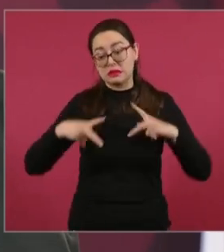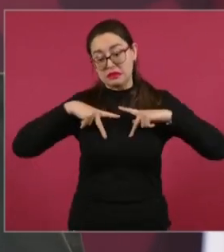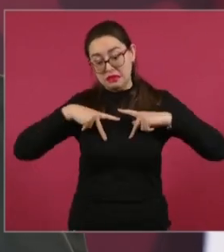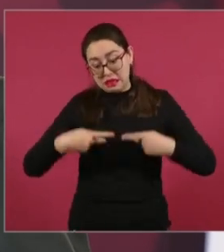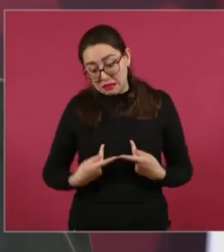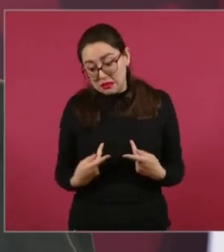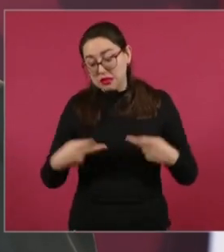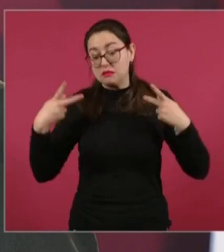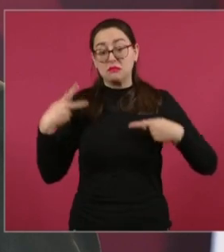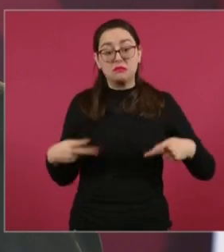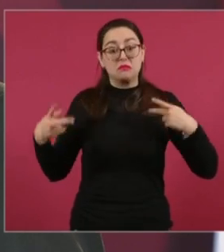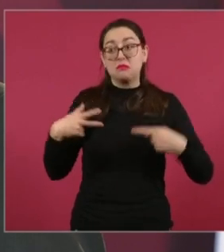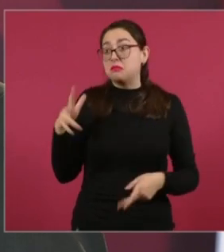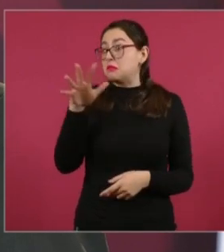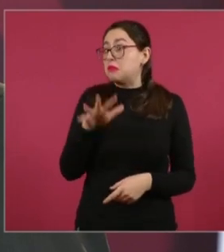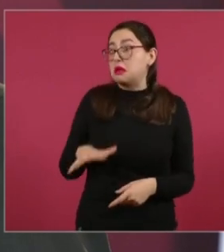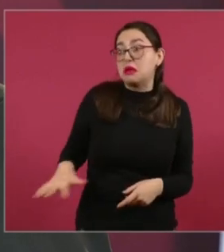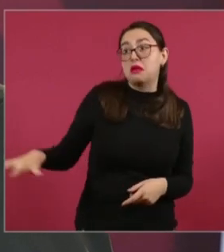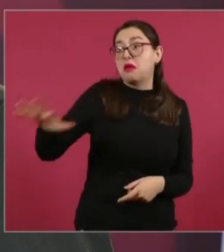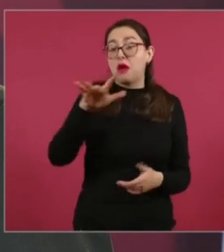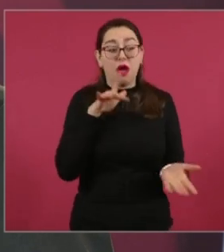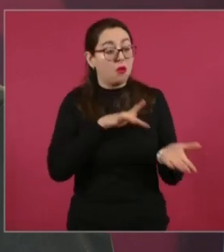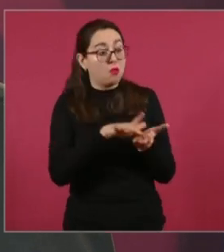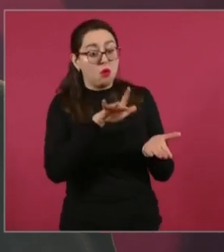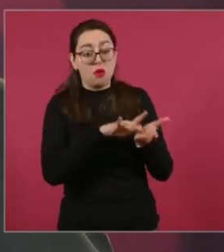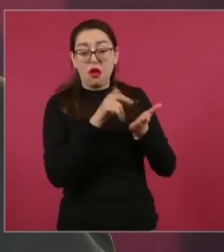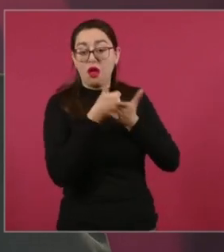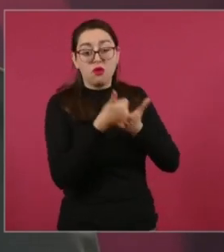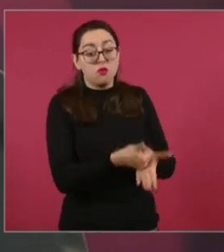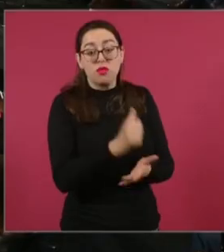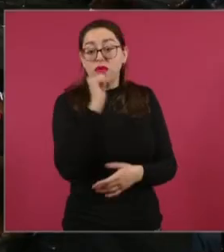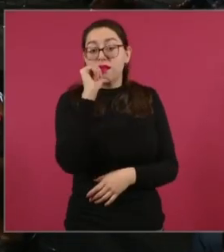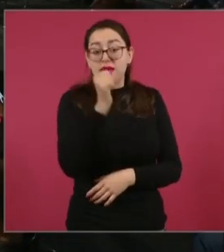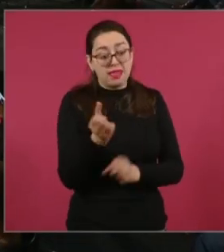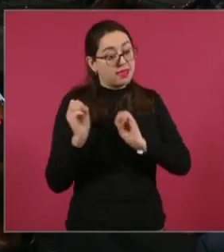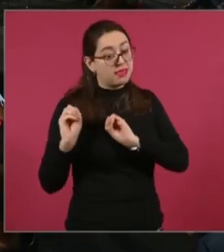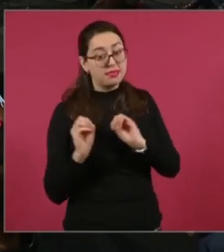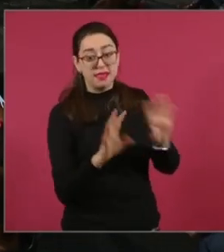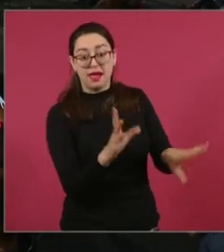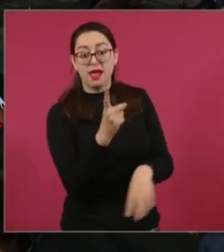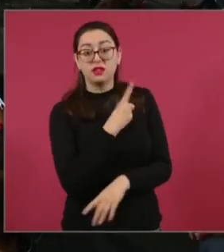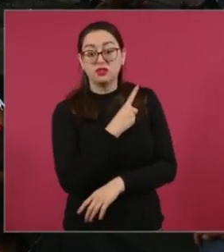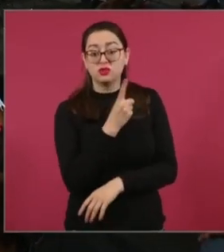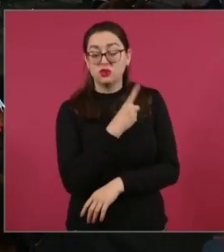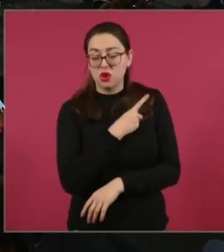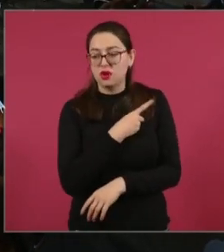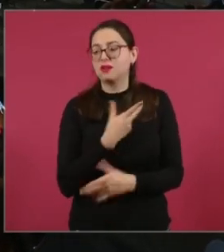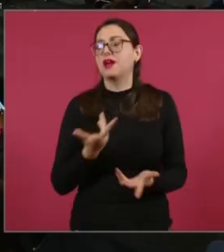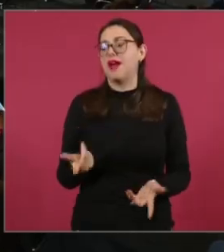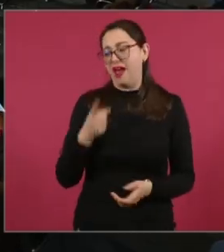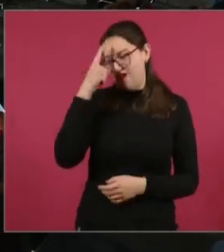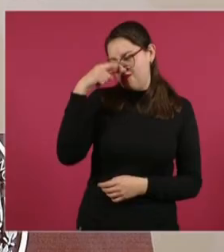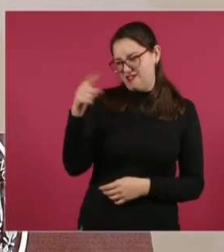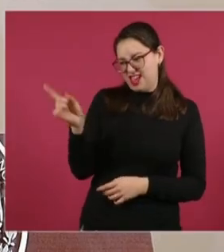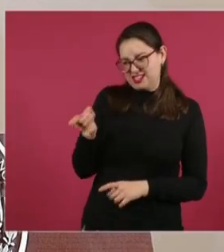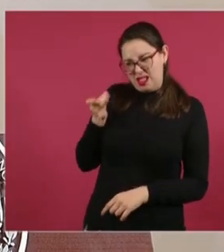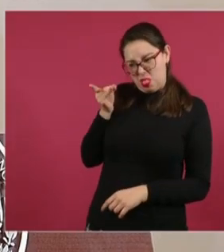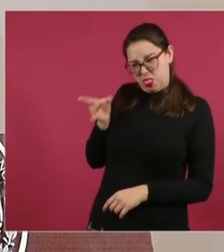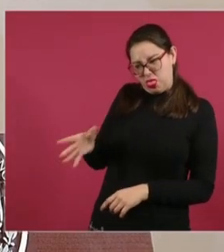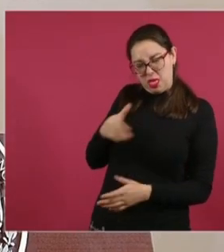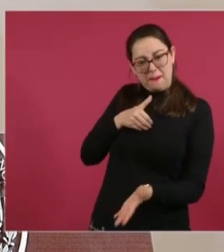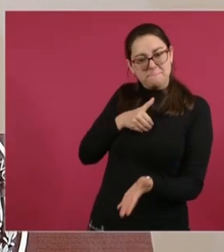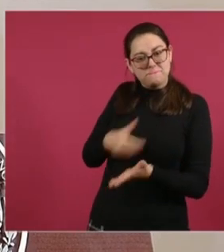sin autoridad moral